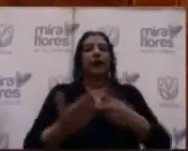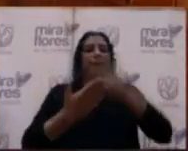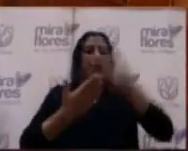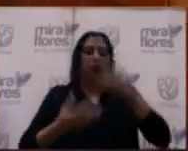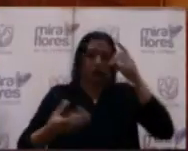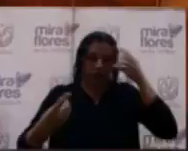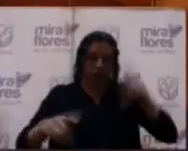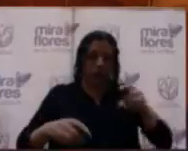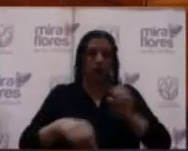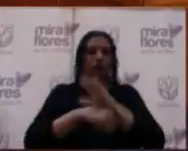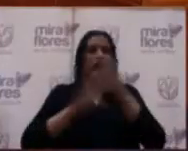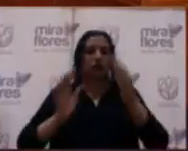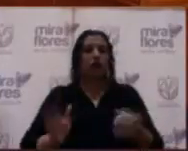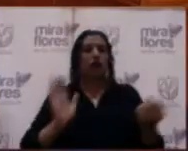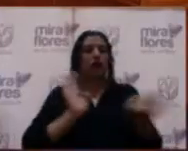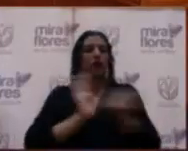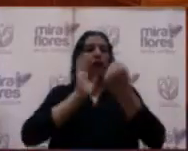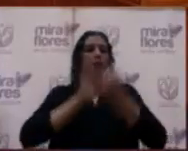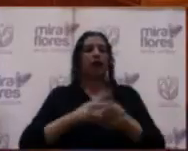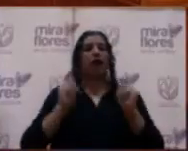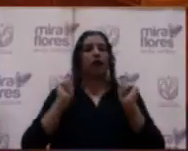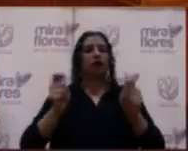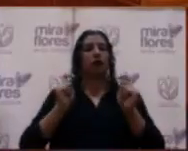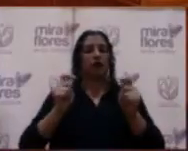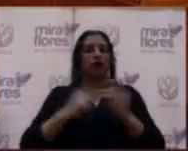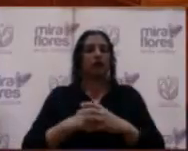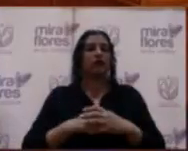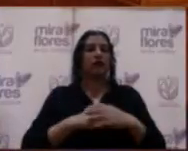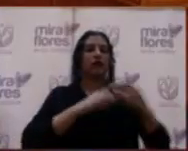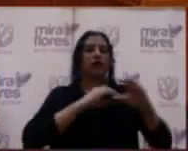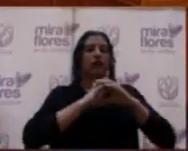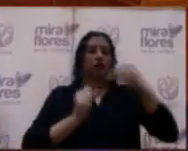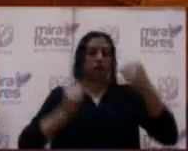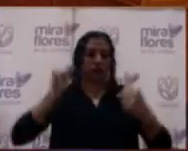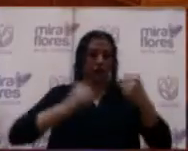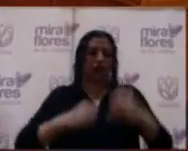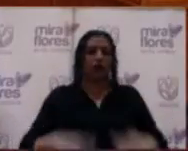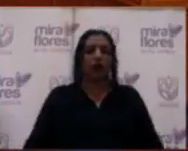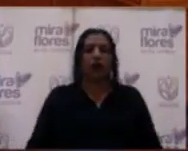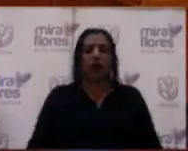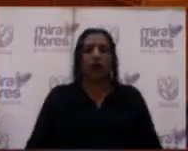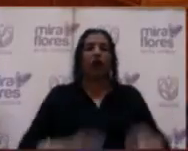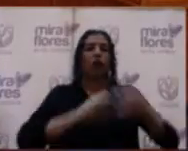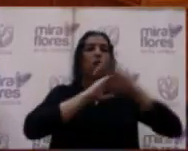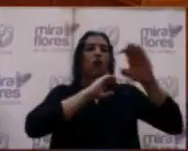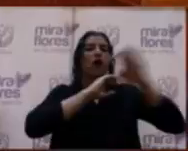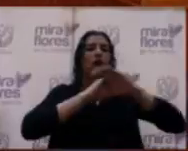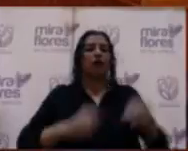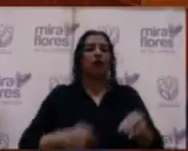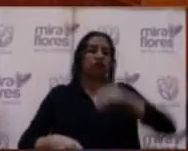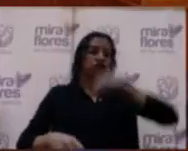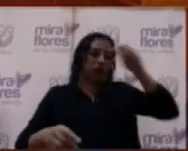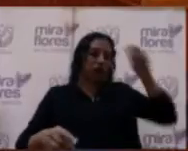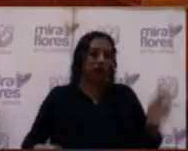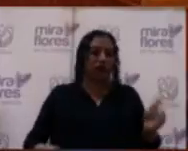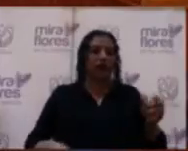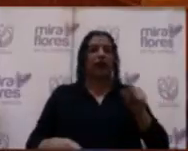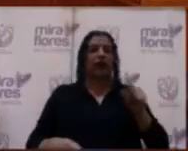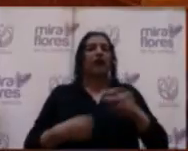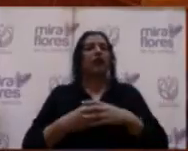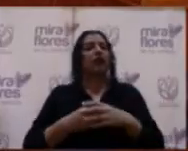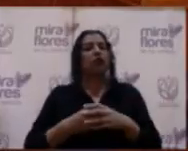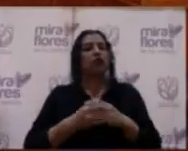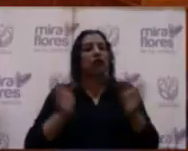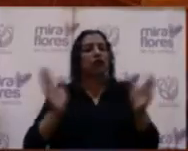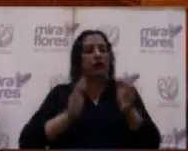Proyecto de acuerdo de consejo que aprueba la donación de las unidades vehiculares consistentes en un camión volquete y un